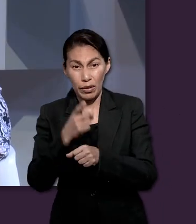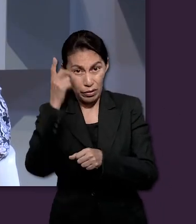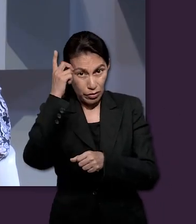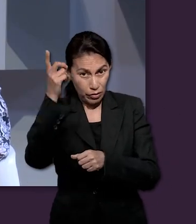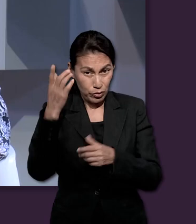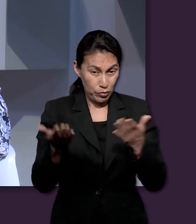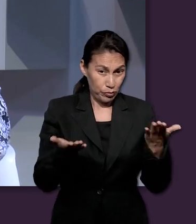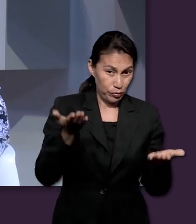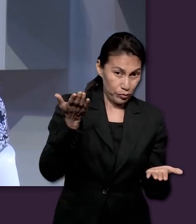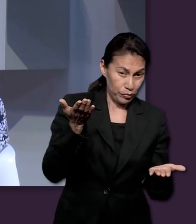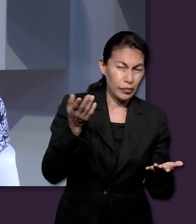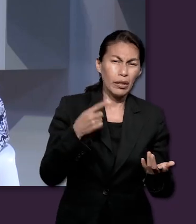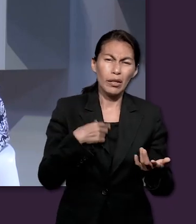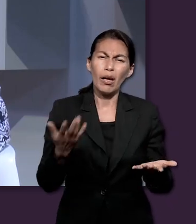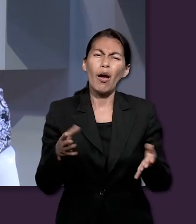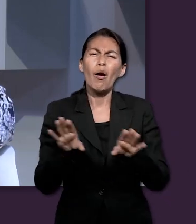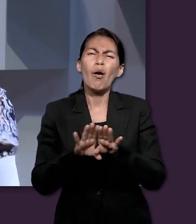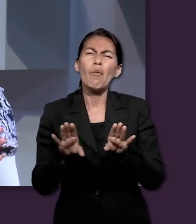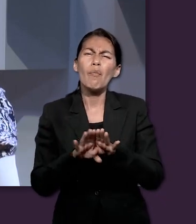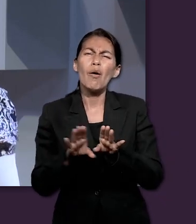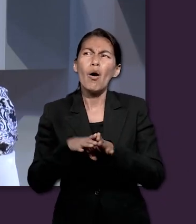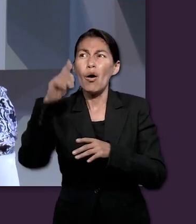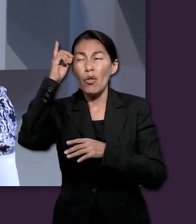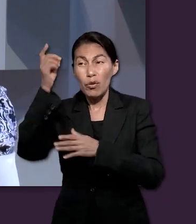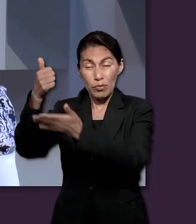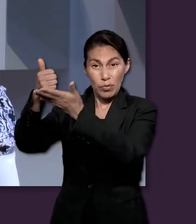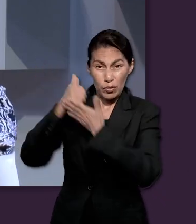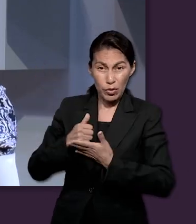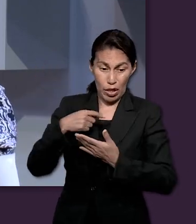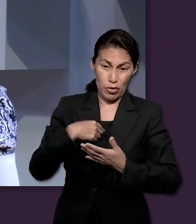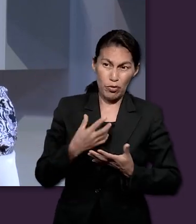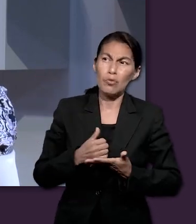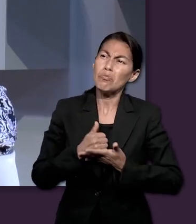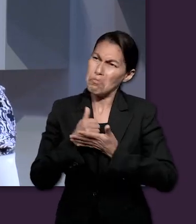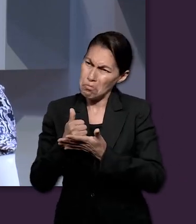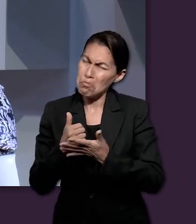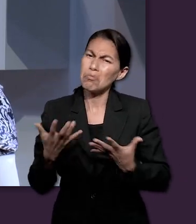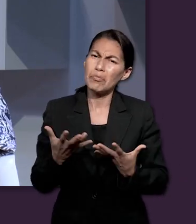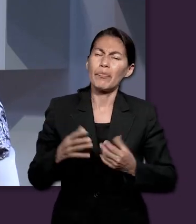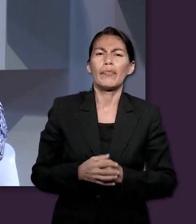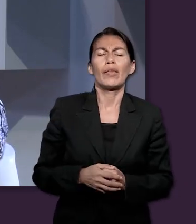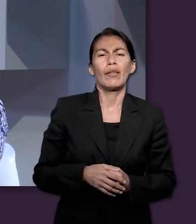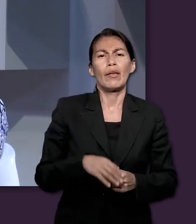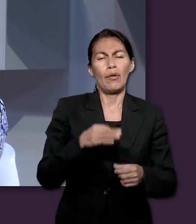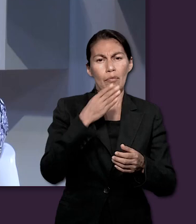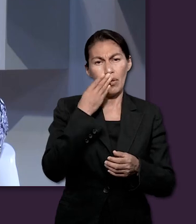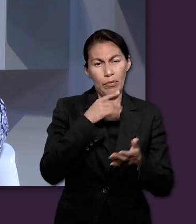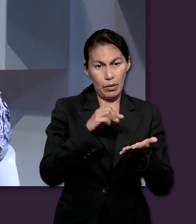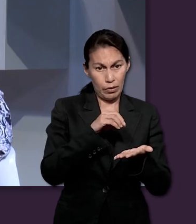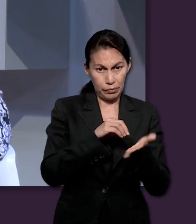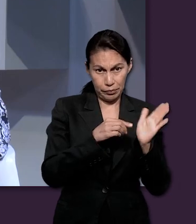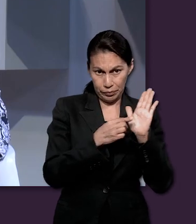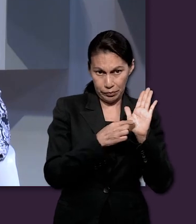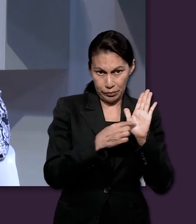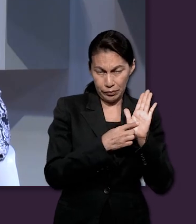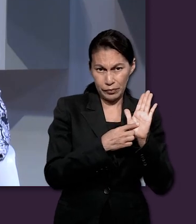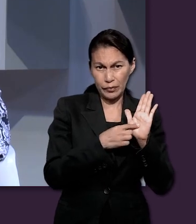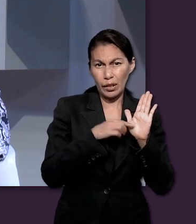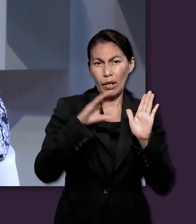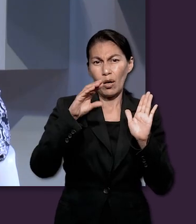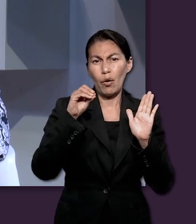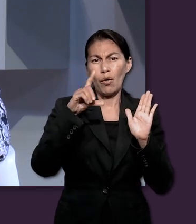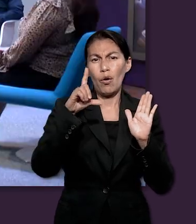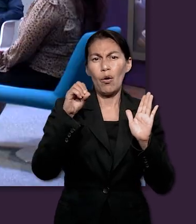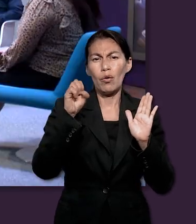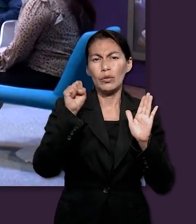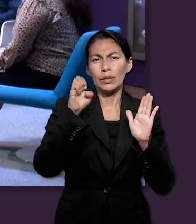muy importante, cuando hay una cooperación divina y humana. Y me gustaría que leyéramos la cita de Colosenses 1, 28